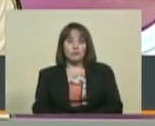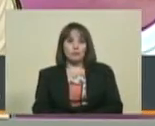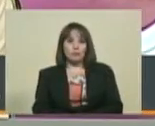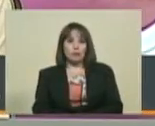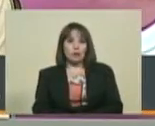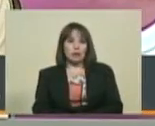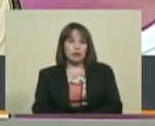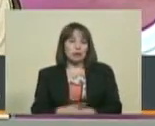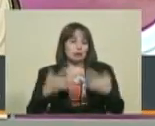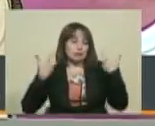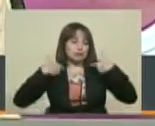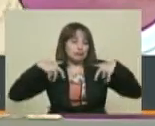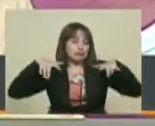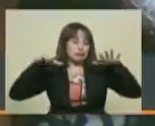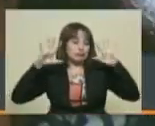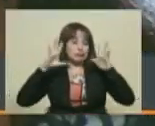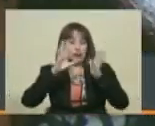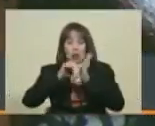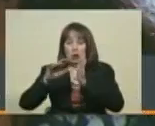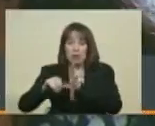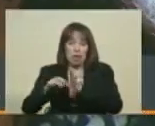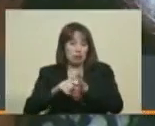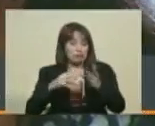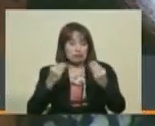y mil fenómenos de la corrupción.